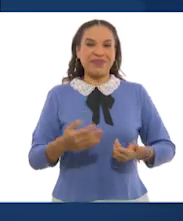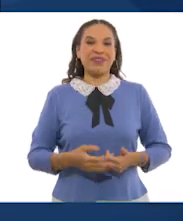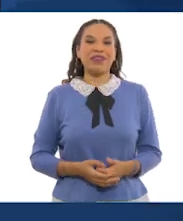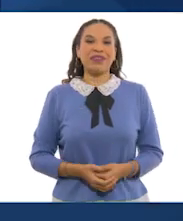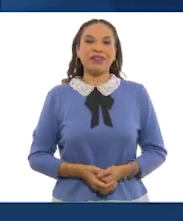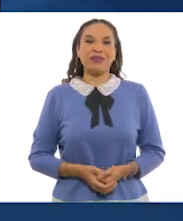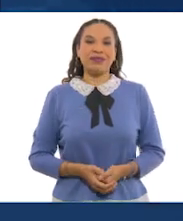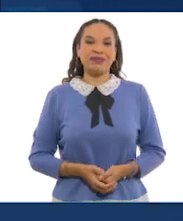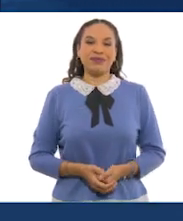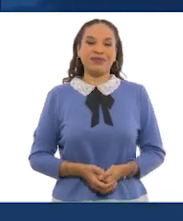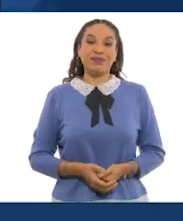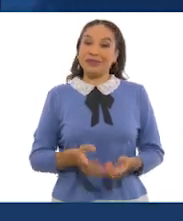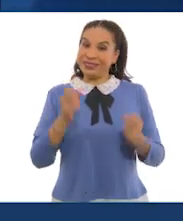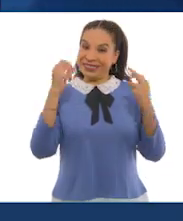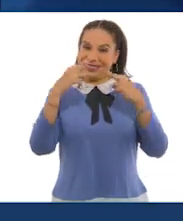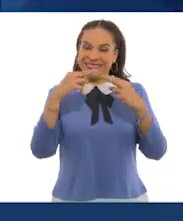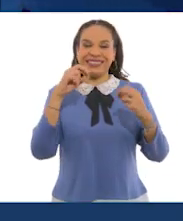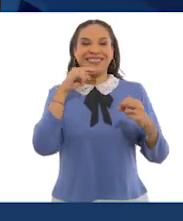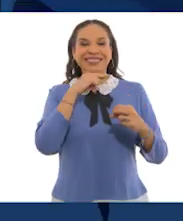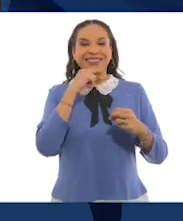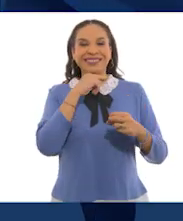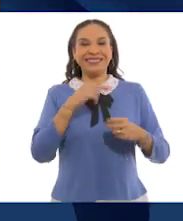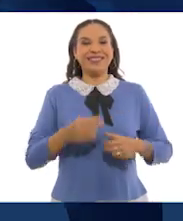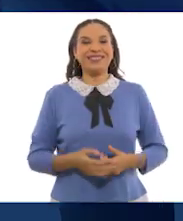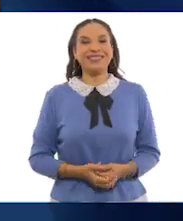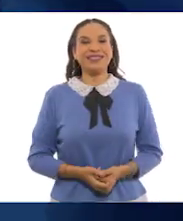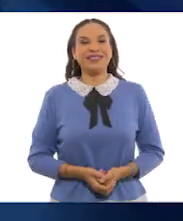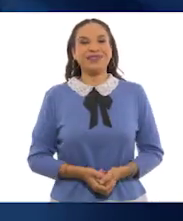bien! ¡Nos vemos pronto!